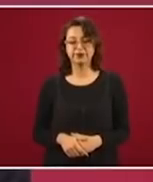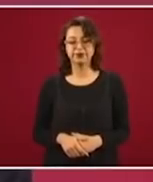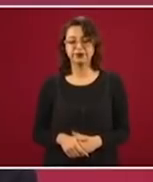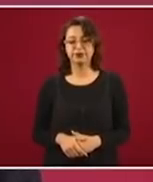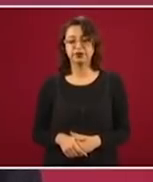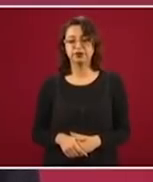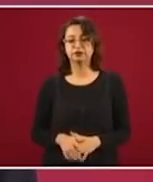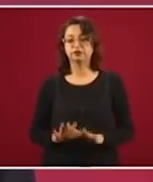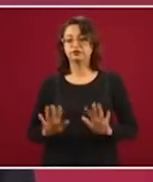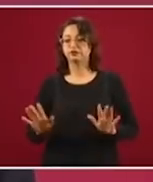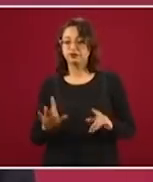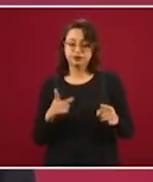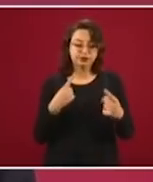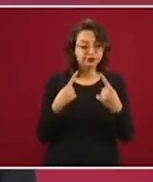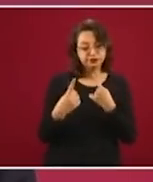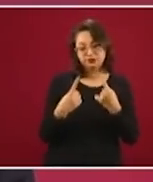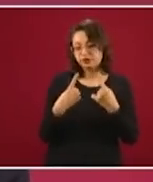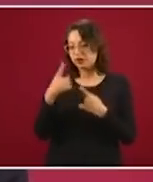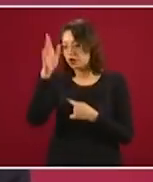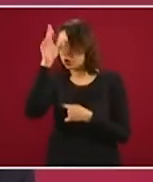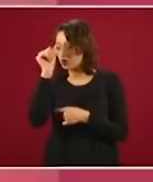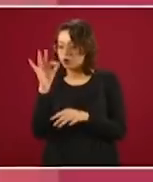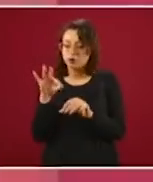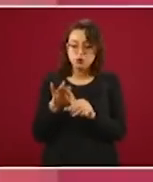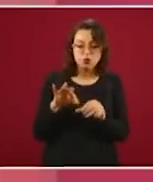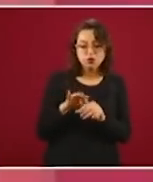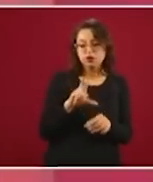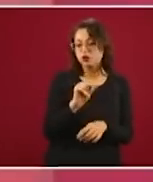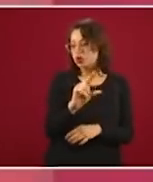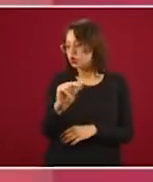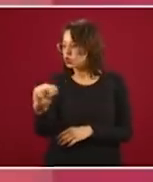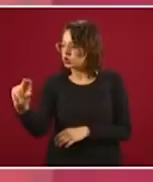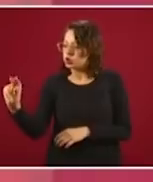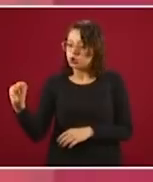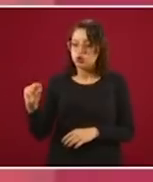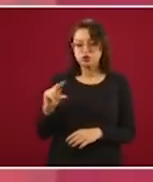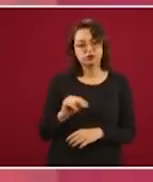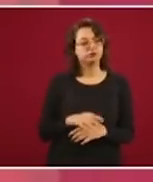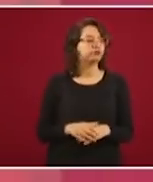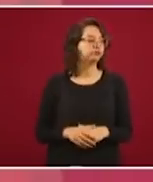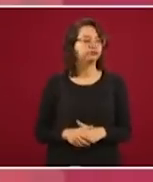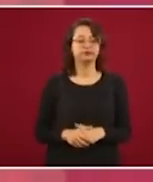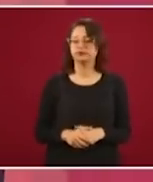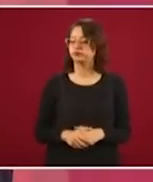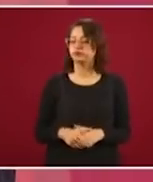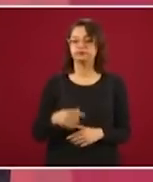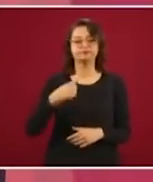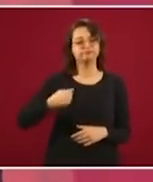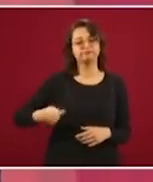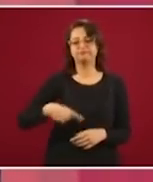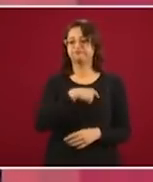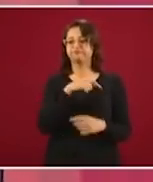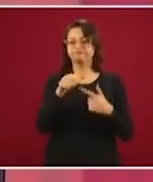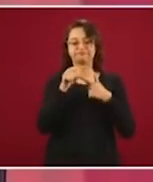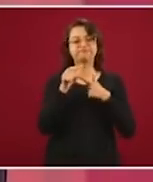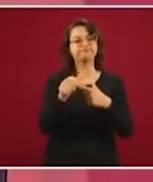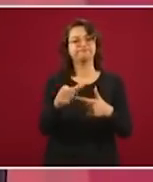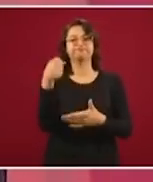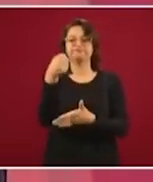se pusieron de acuerdo y votaron en contra. Vamos nosotros a presentar una